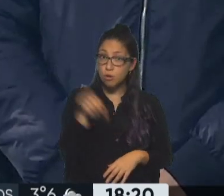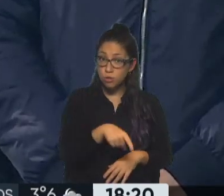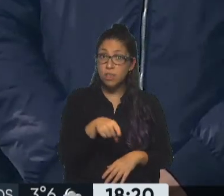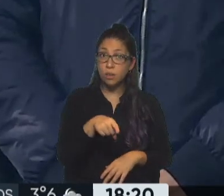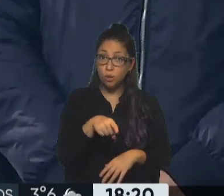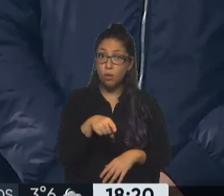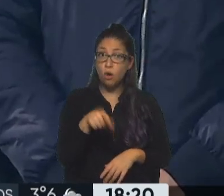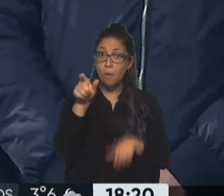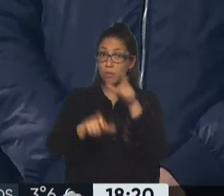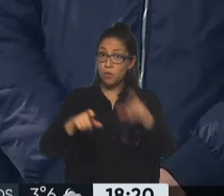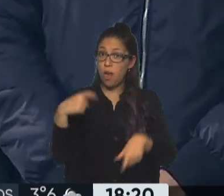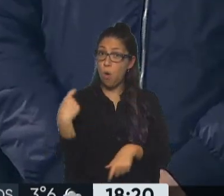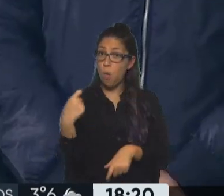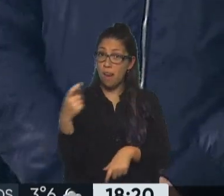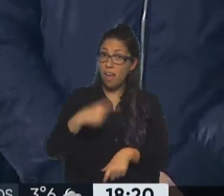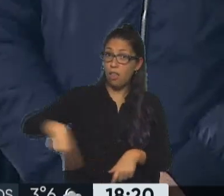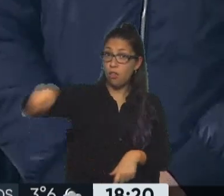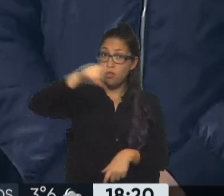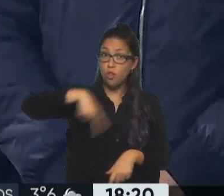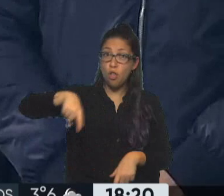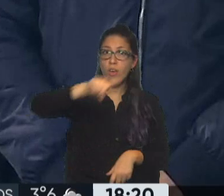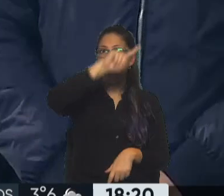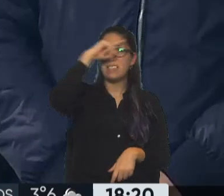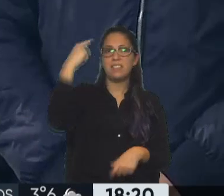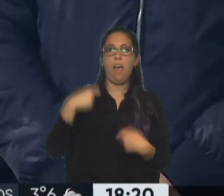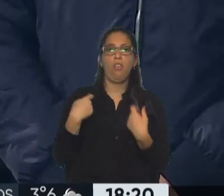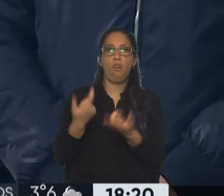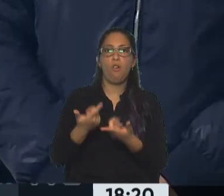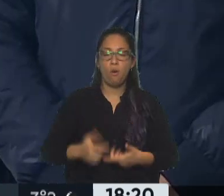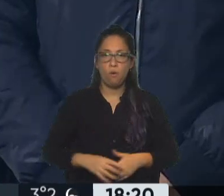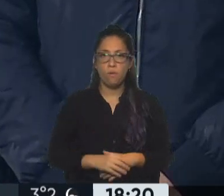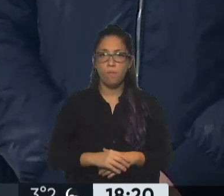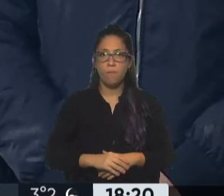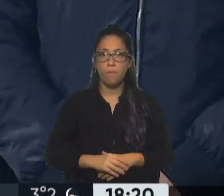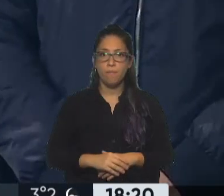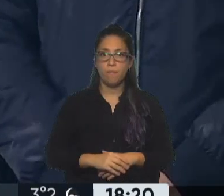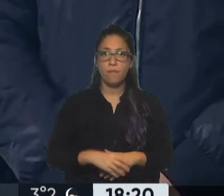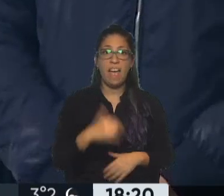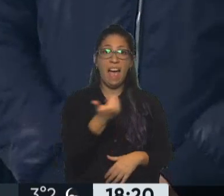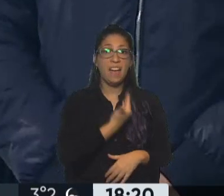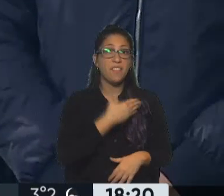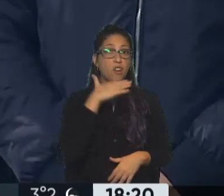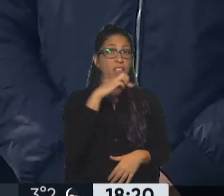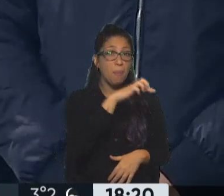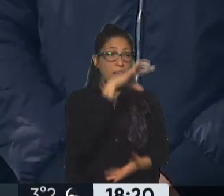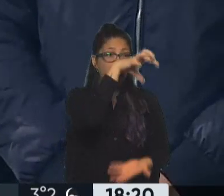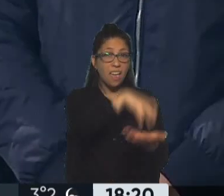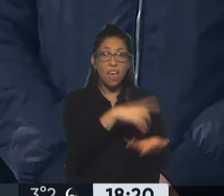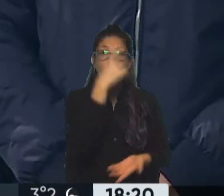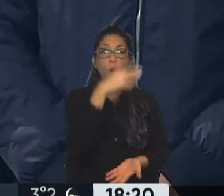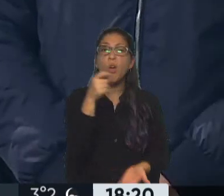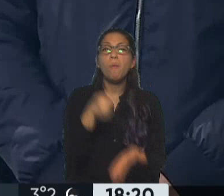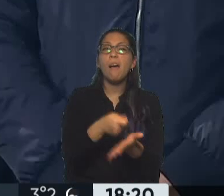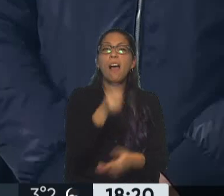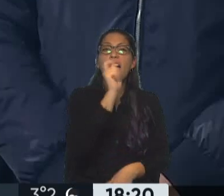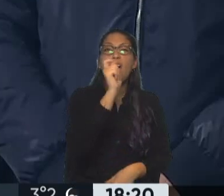los jubilados eran abonados por el Estado Nacional. Las AFJP únicamente pagaban a